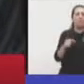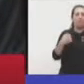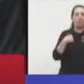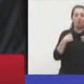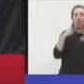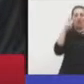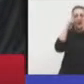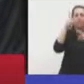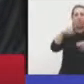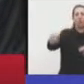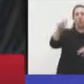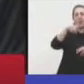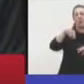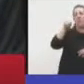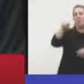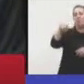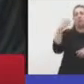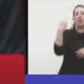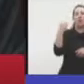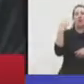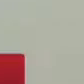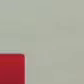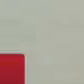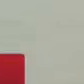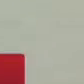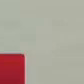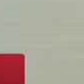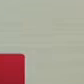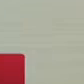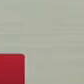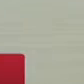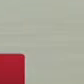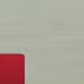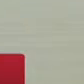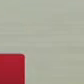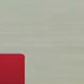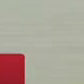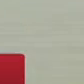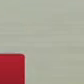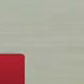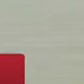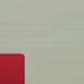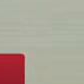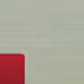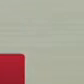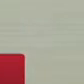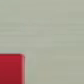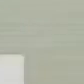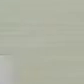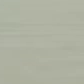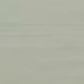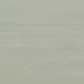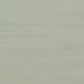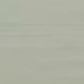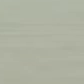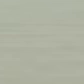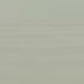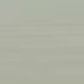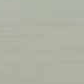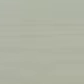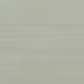directa. Esto decía hoy Alberto Fernández. También en el discurso de ayer hablé de la necesidad de